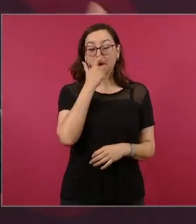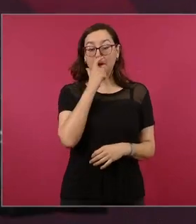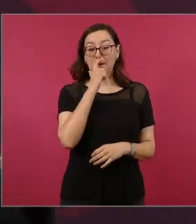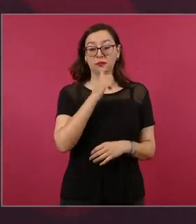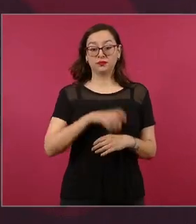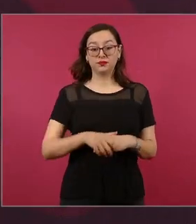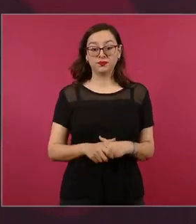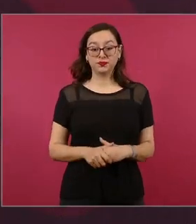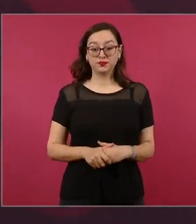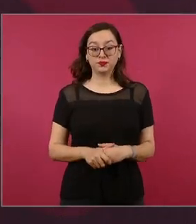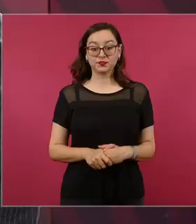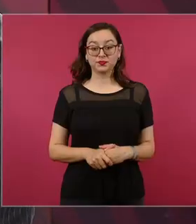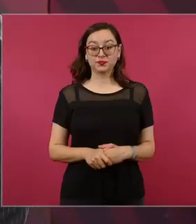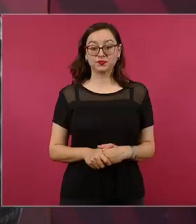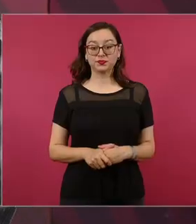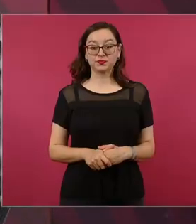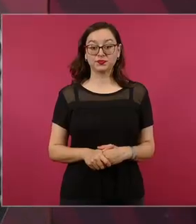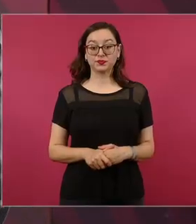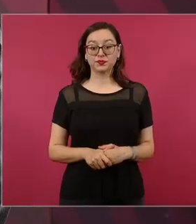todo fue